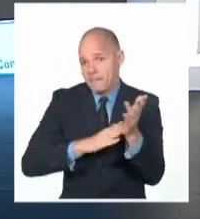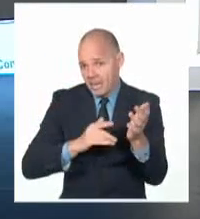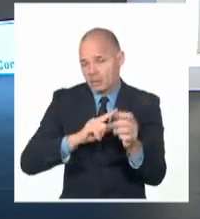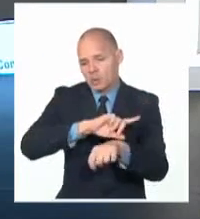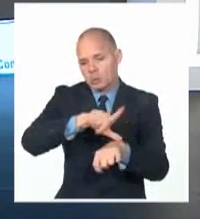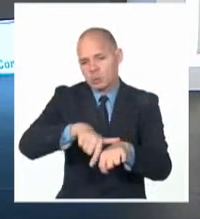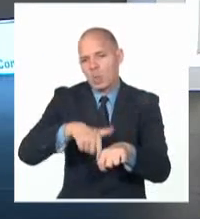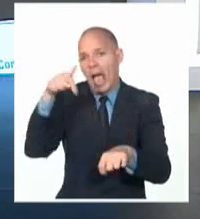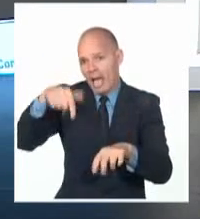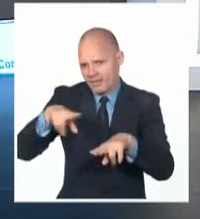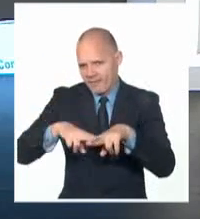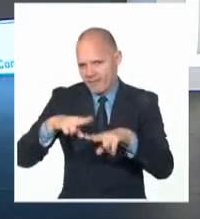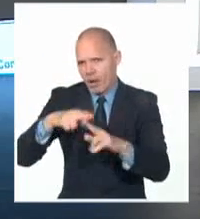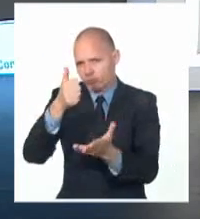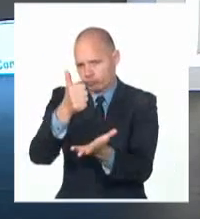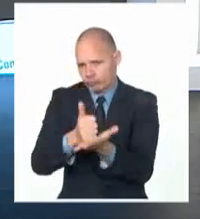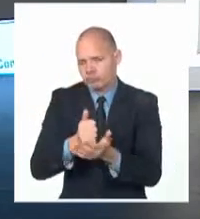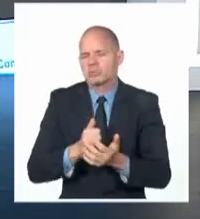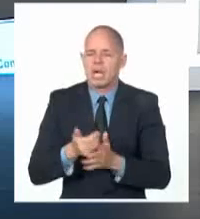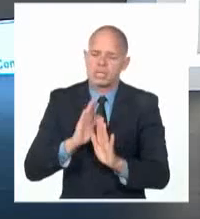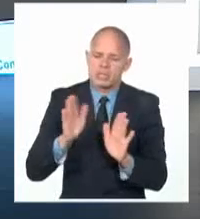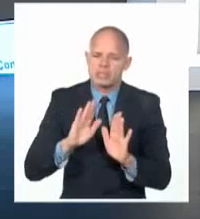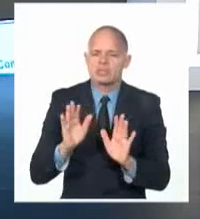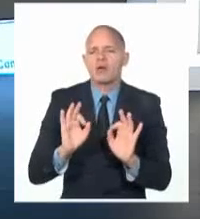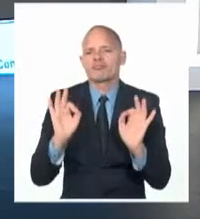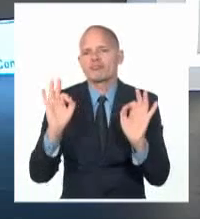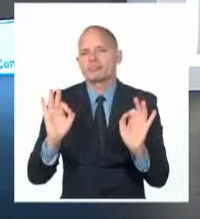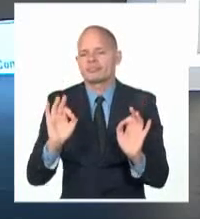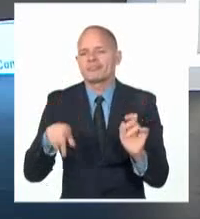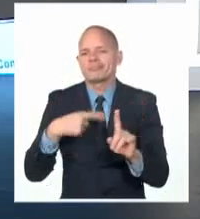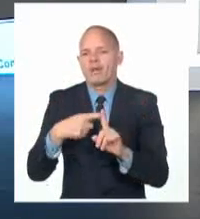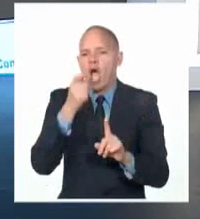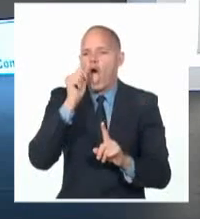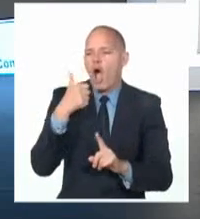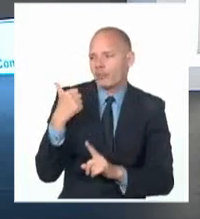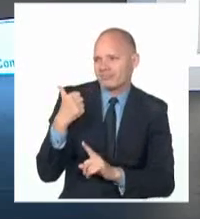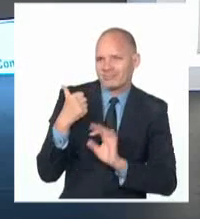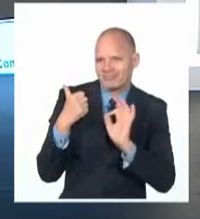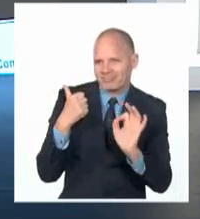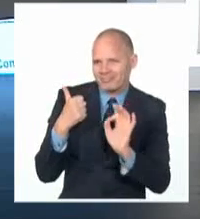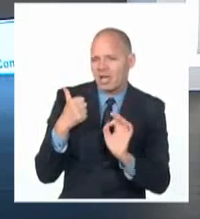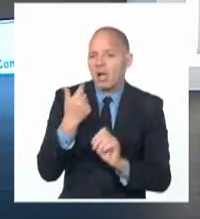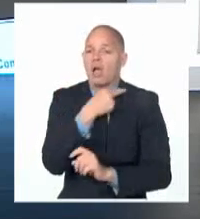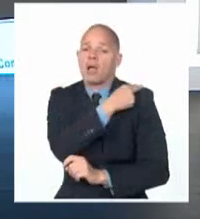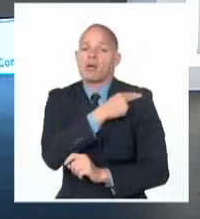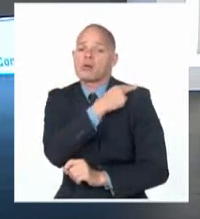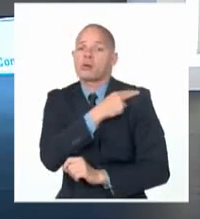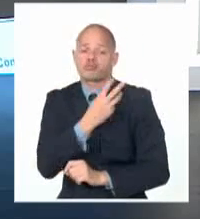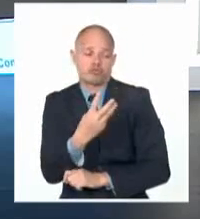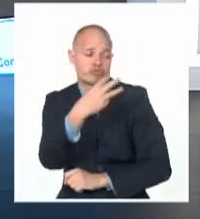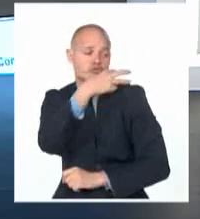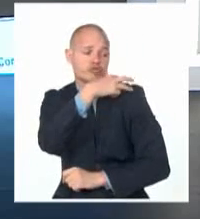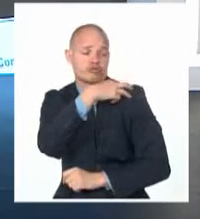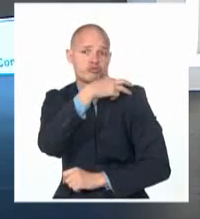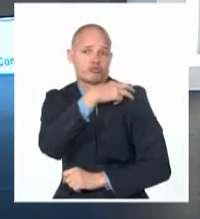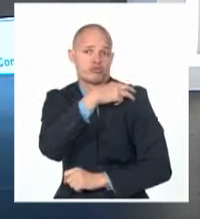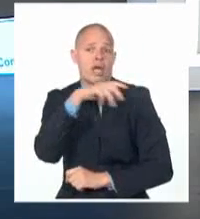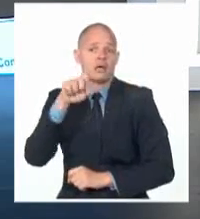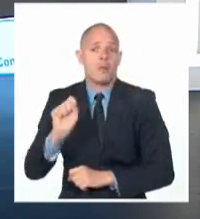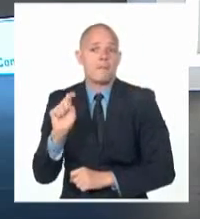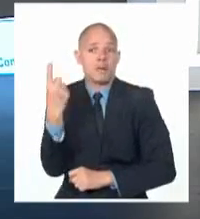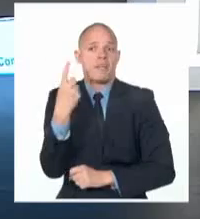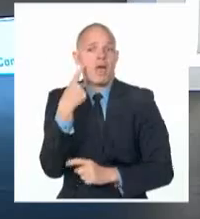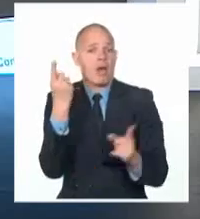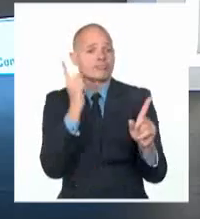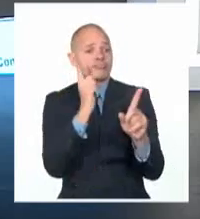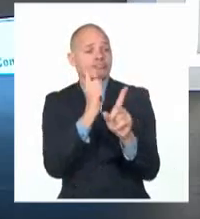sesionó en nuestra capital. También participó el primer comandante del ELN, Antonio García, en lo que sería su primer encuentro público con Petro